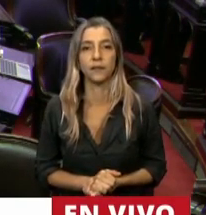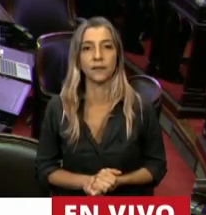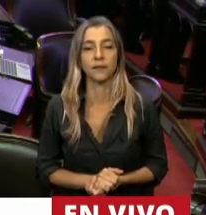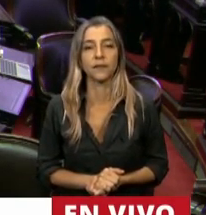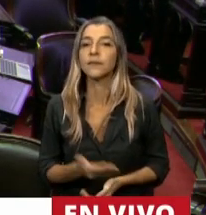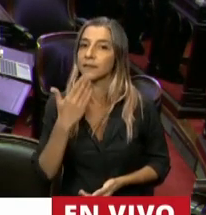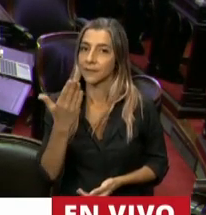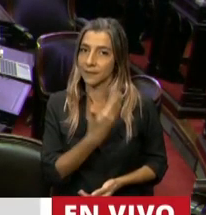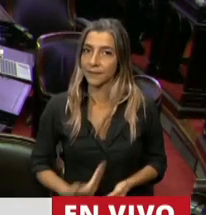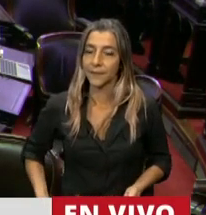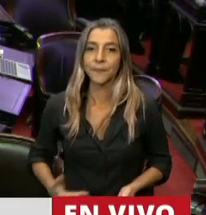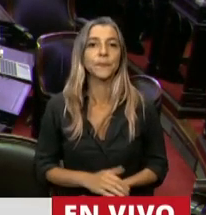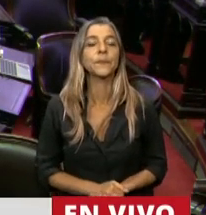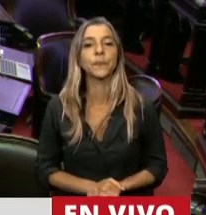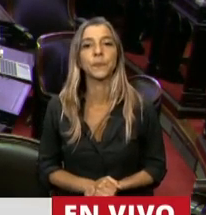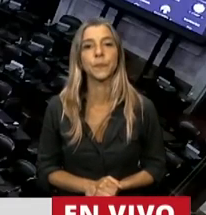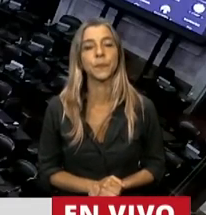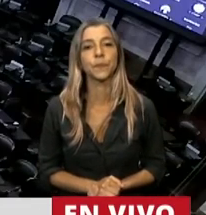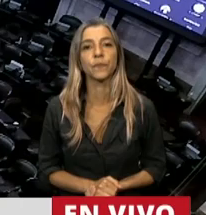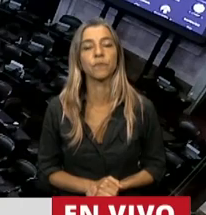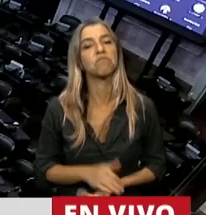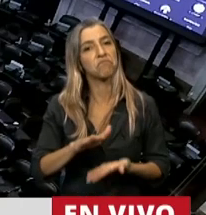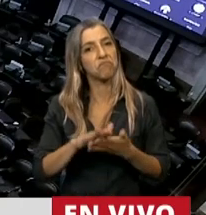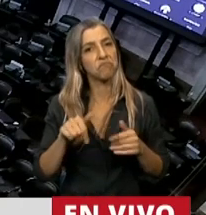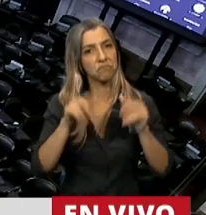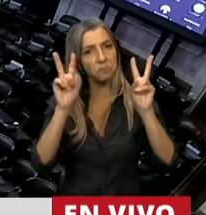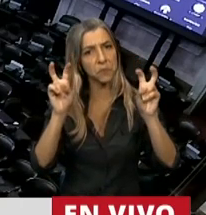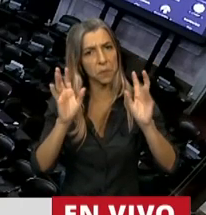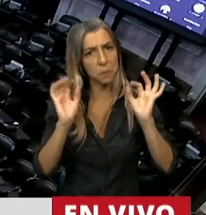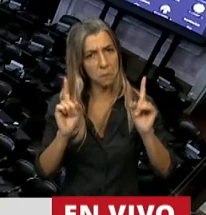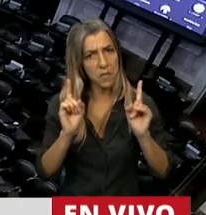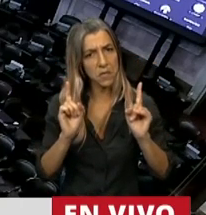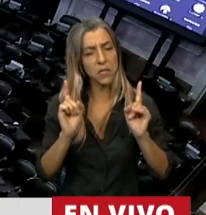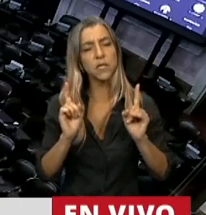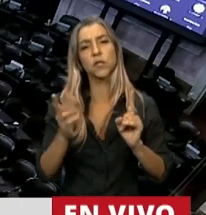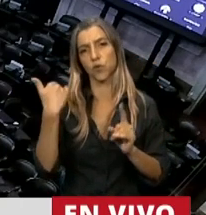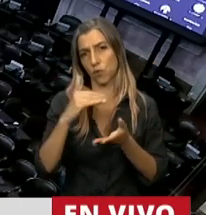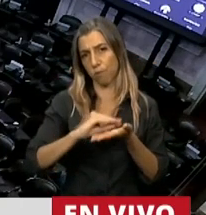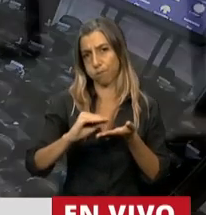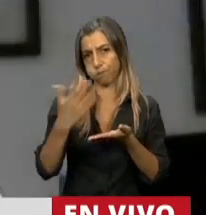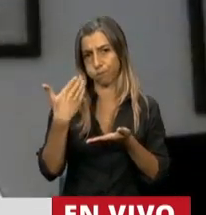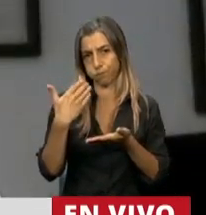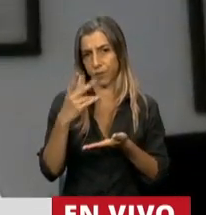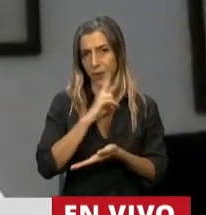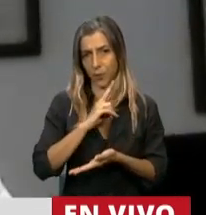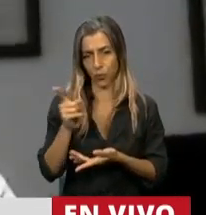Gracias, presidente. Relacionado con el mismo tema que hablaba la diputada preopinante,